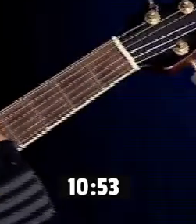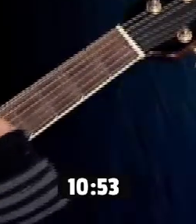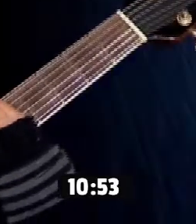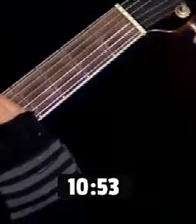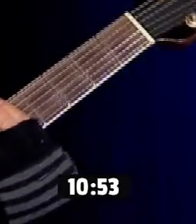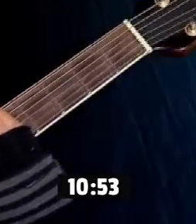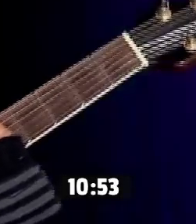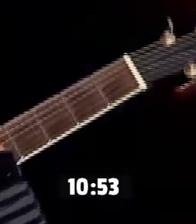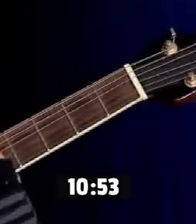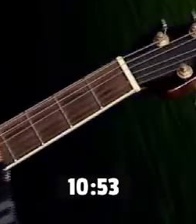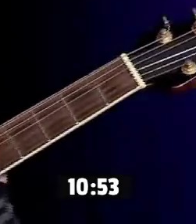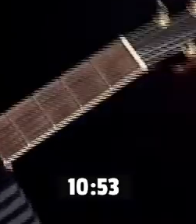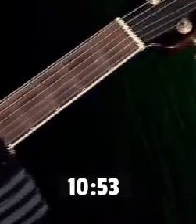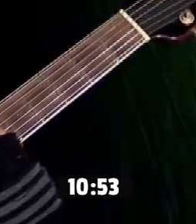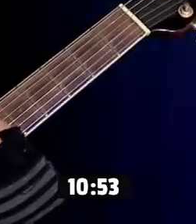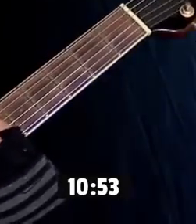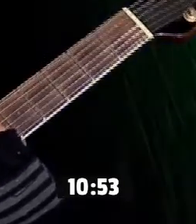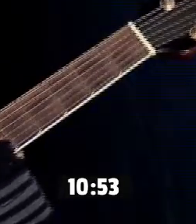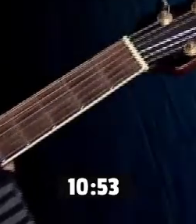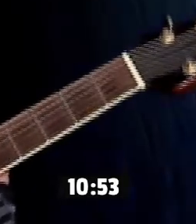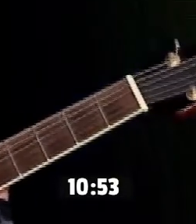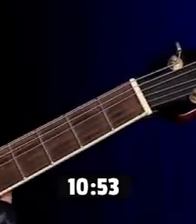para no poderte